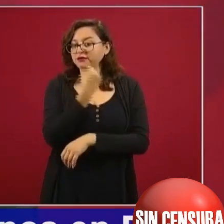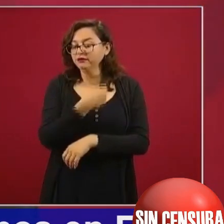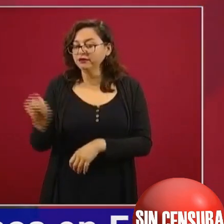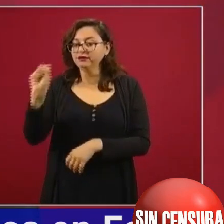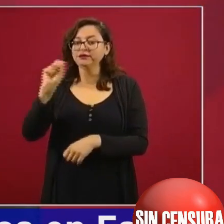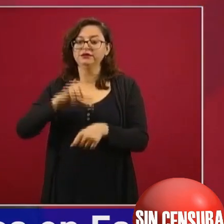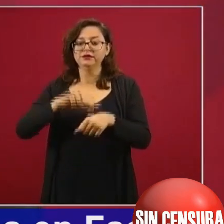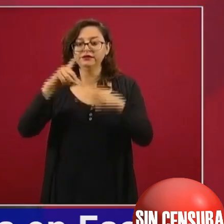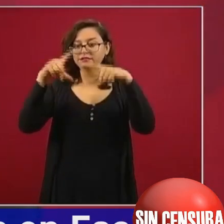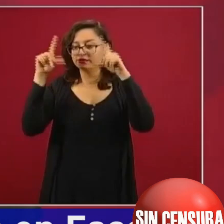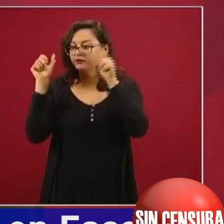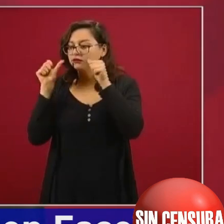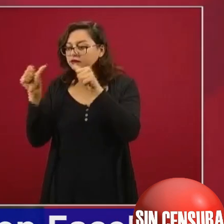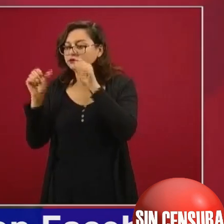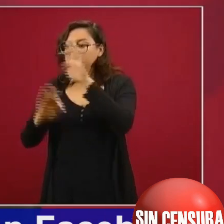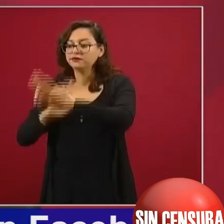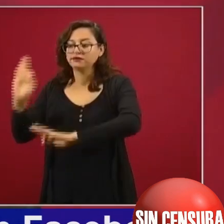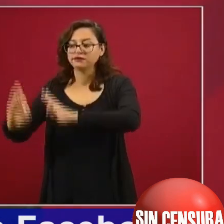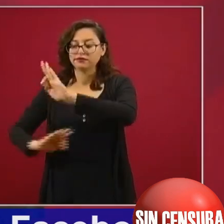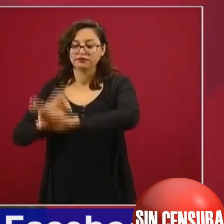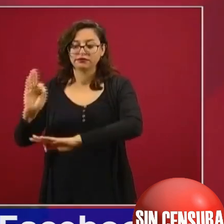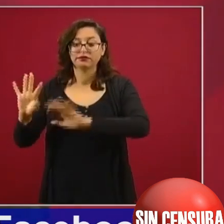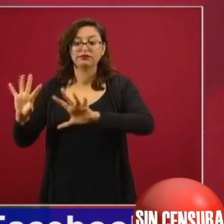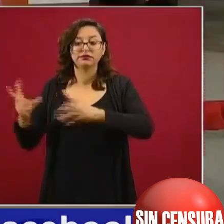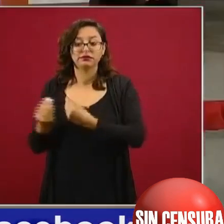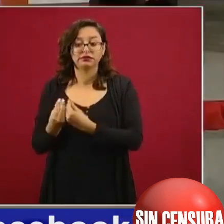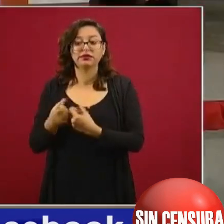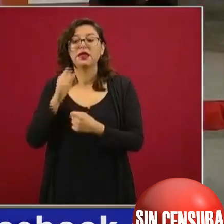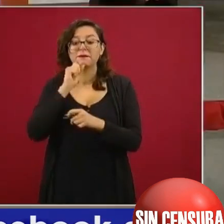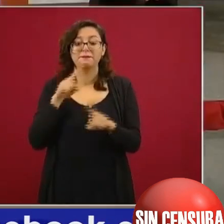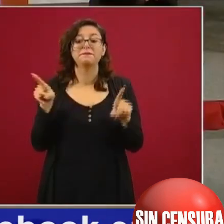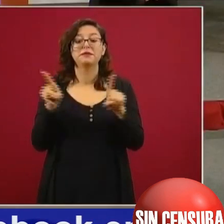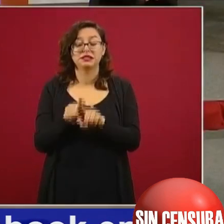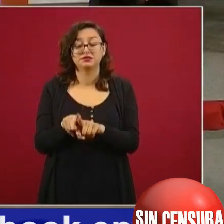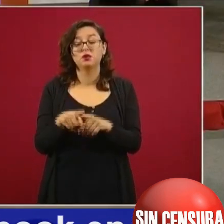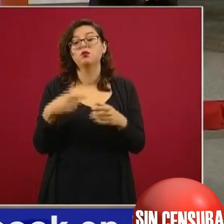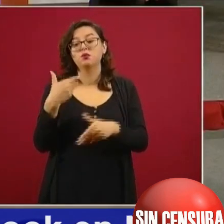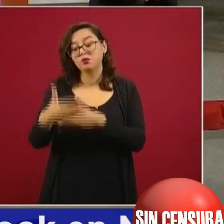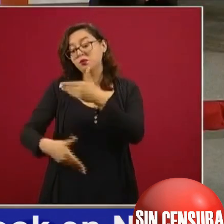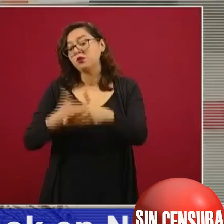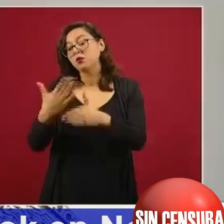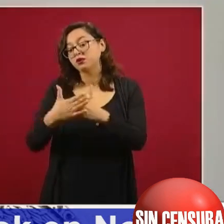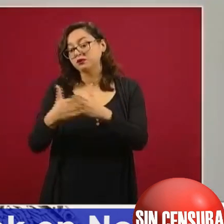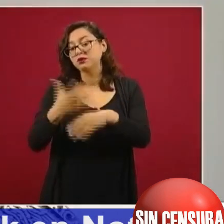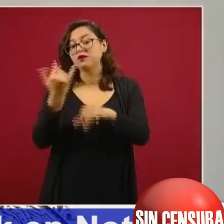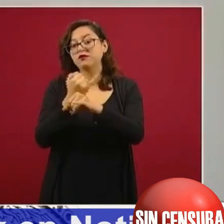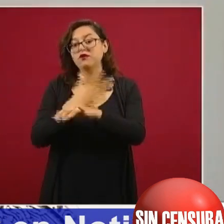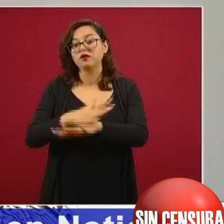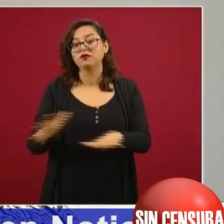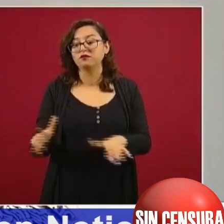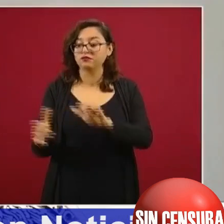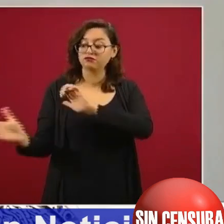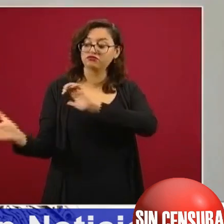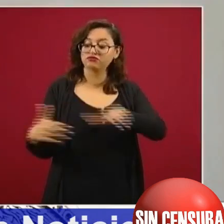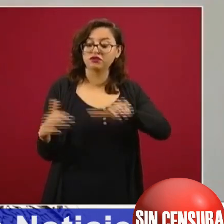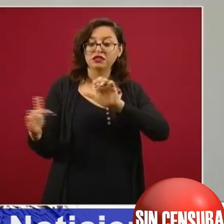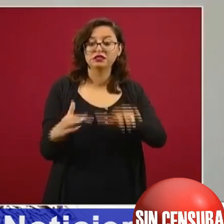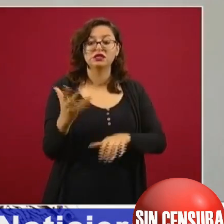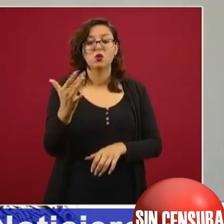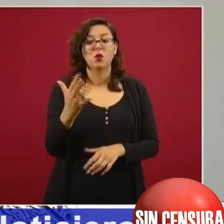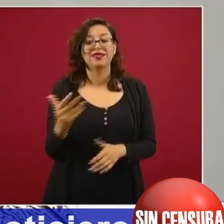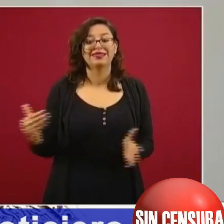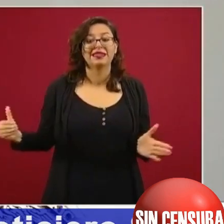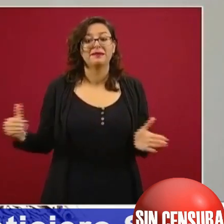Ya iremos informando también sobre el incremento de más de 52,000 personas, miembros del equipo de